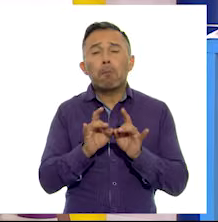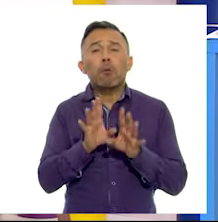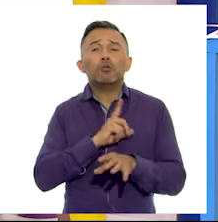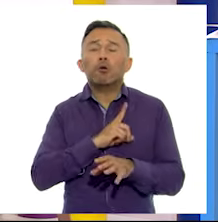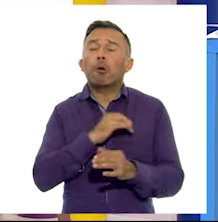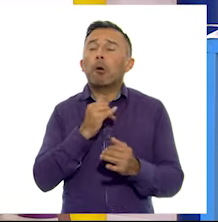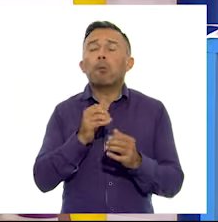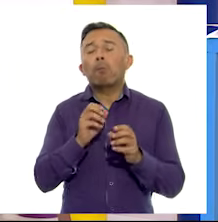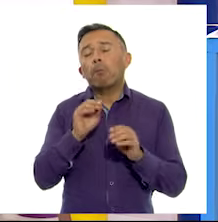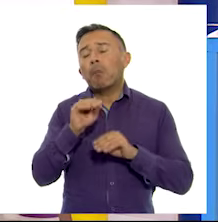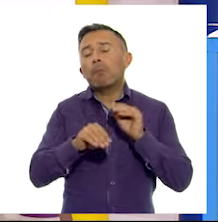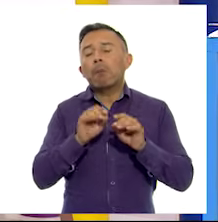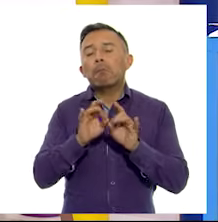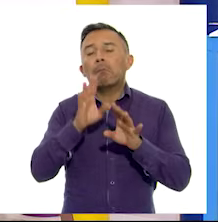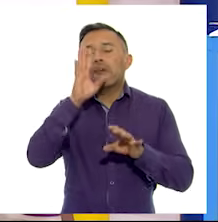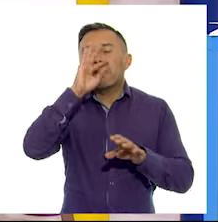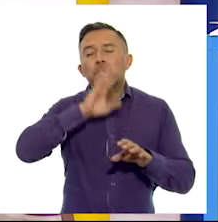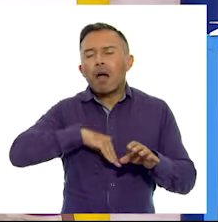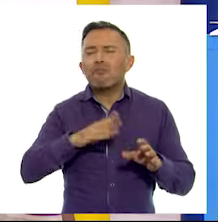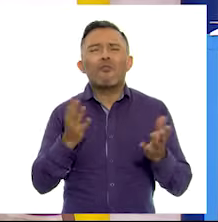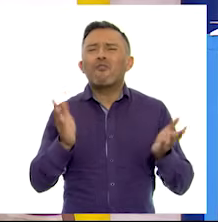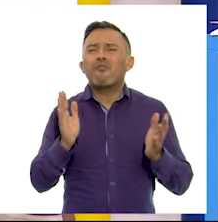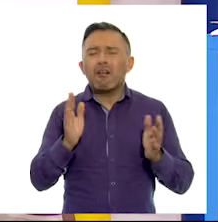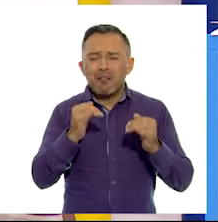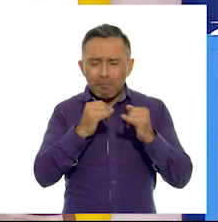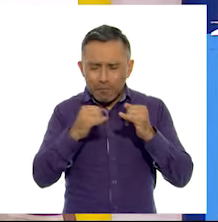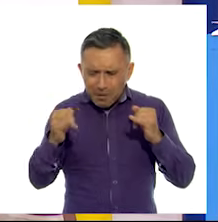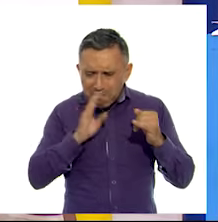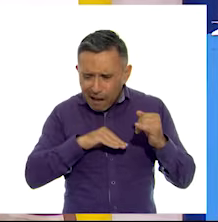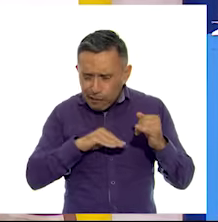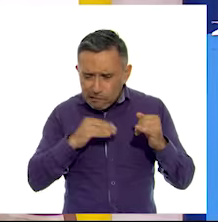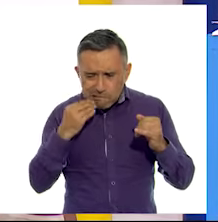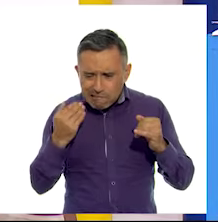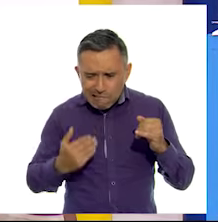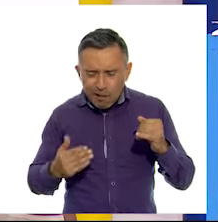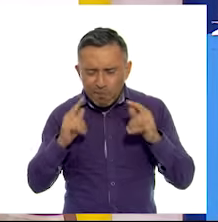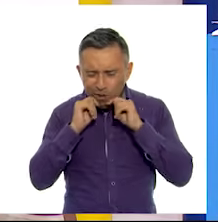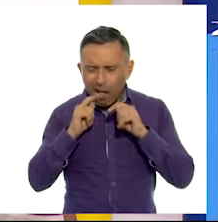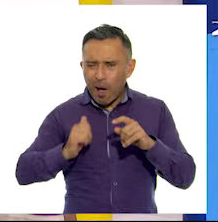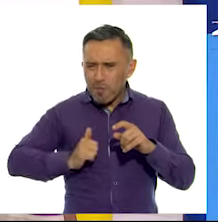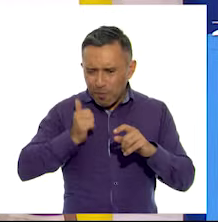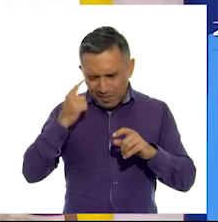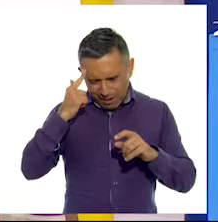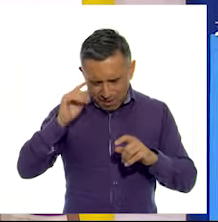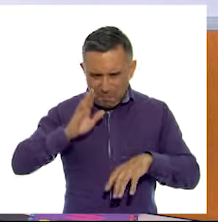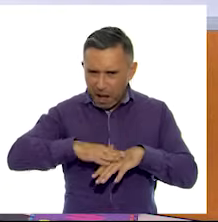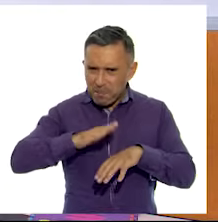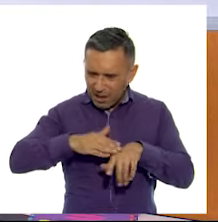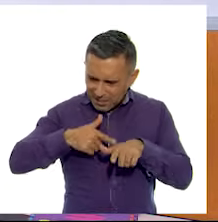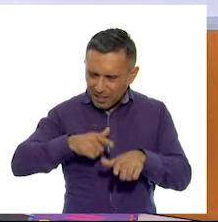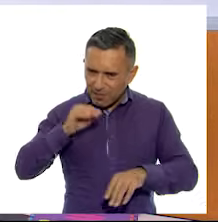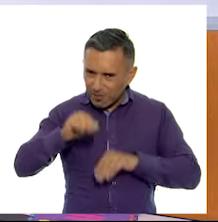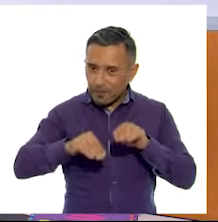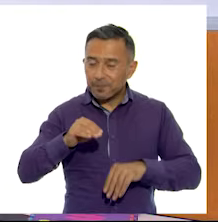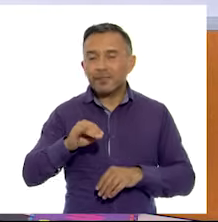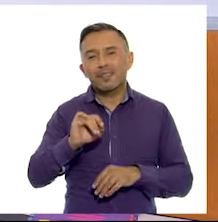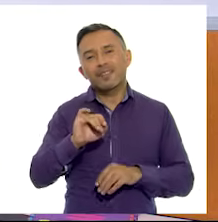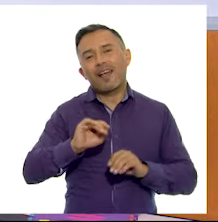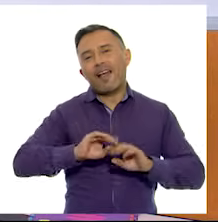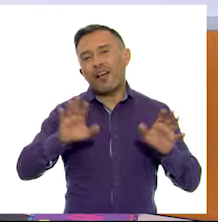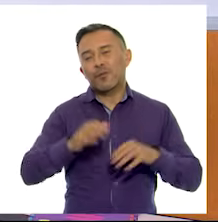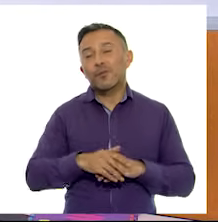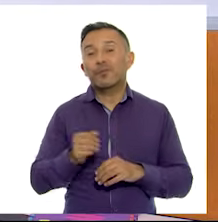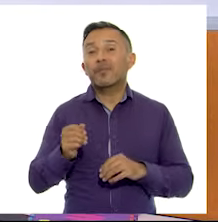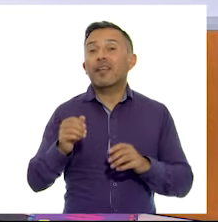tal. Si una línea salió mal, bueno, aprovechen esa línea y que su imaginación siga jugando. Claro que sí, aquí en el dibujo, en el arte, no